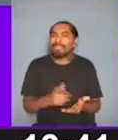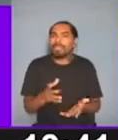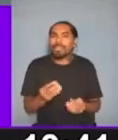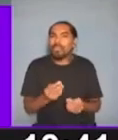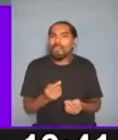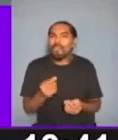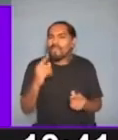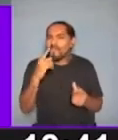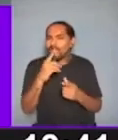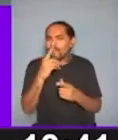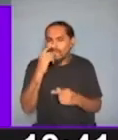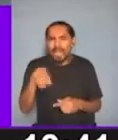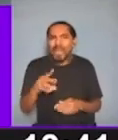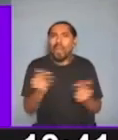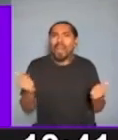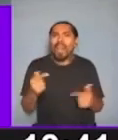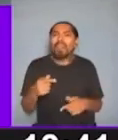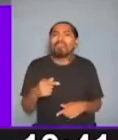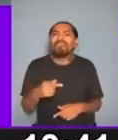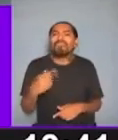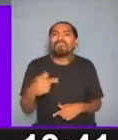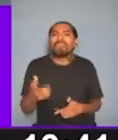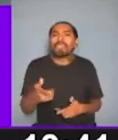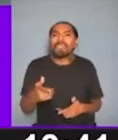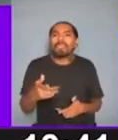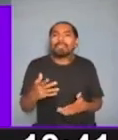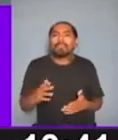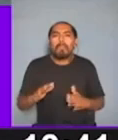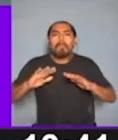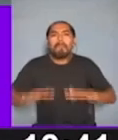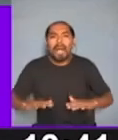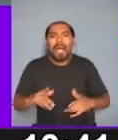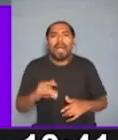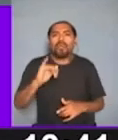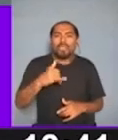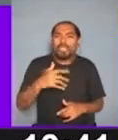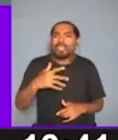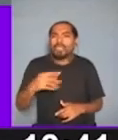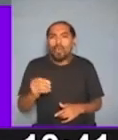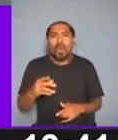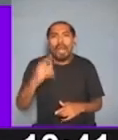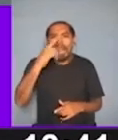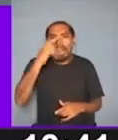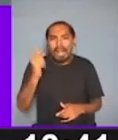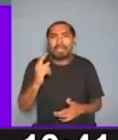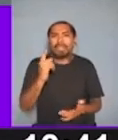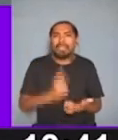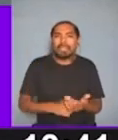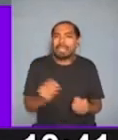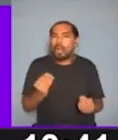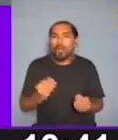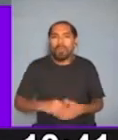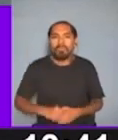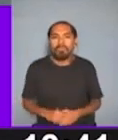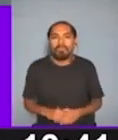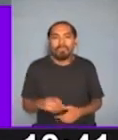si podría haber medidas de fuerza a nivel nacional por parte de la UTA y ahí habría alguna adhesión. Entonces, hay que esperar